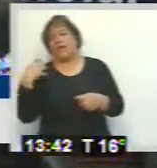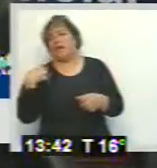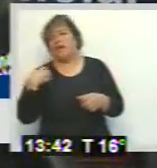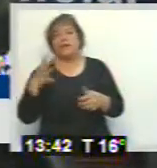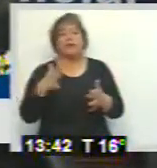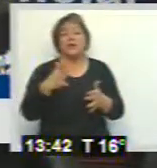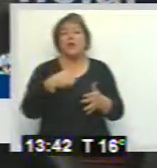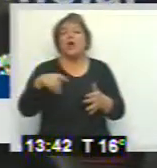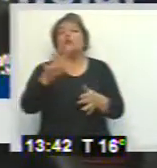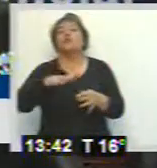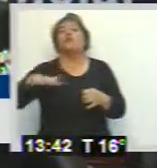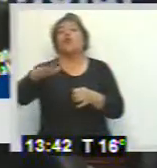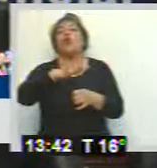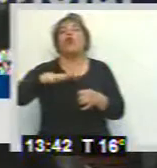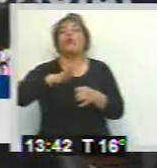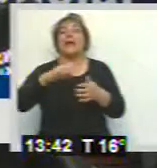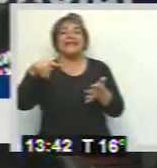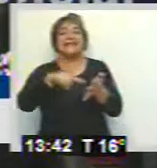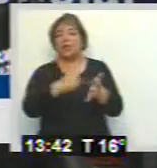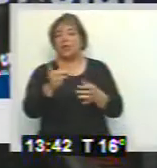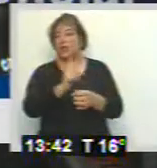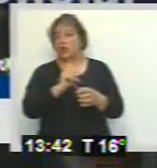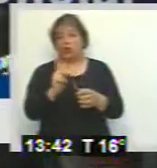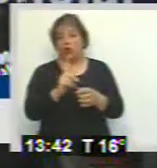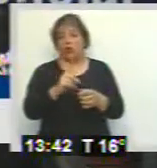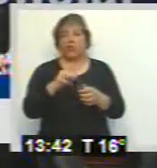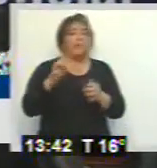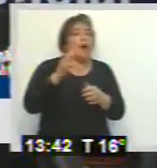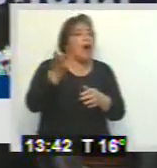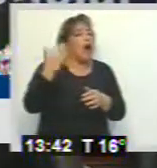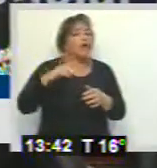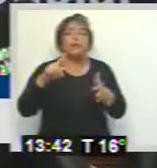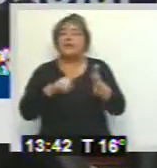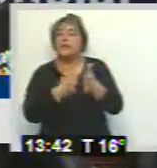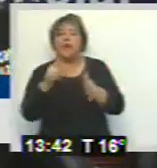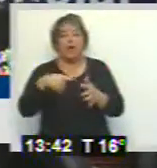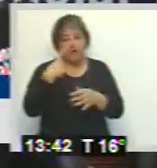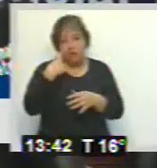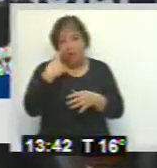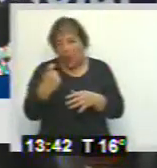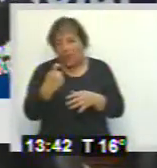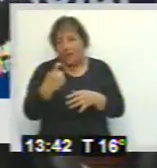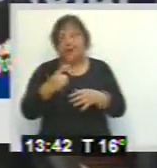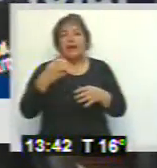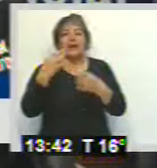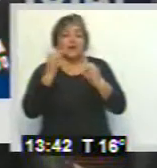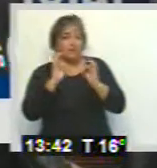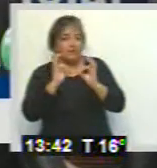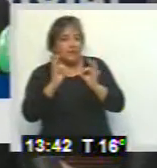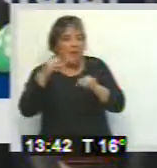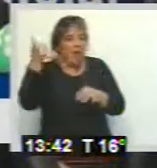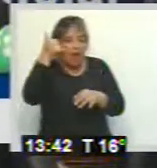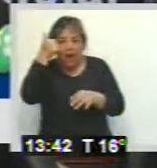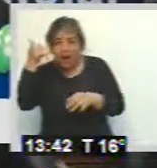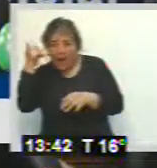no lo hacían en zona céntrica, porque generalmente antes nosotros sabíamos tener en zona céntrica, bueno, ahora se han dado cuenta de que ya están, están las